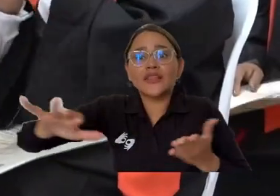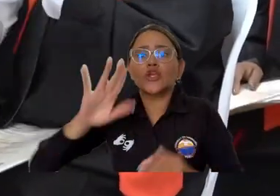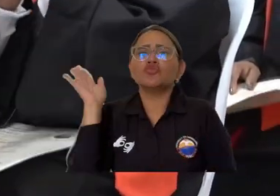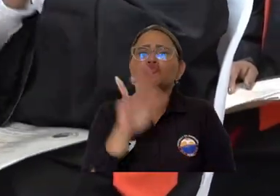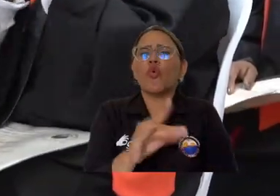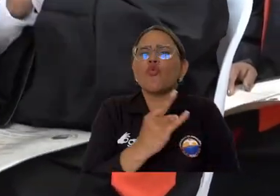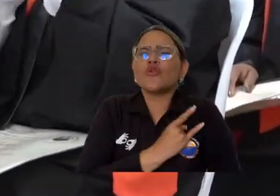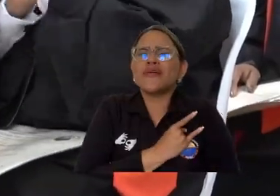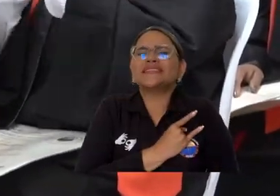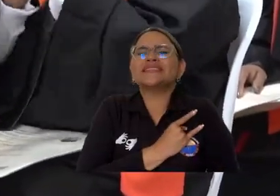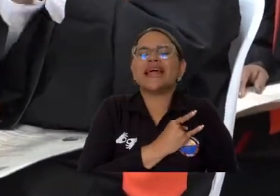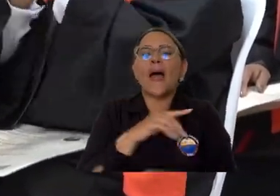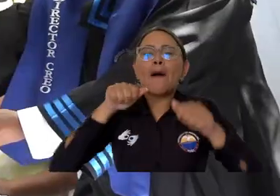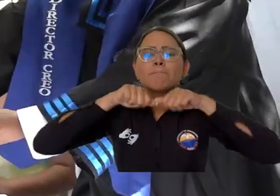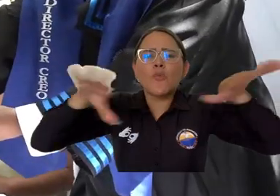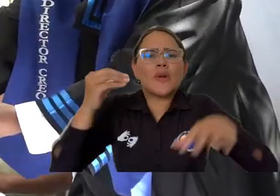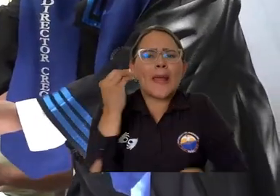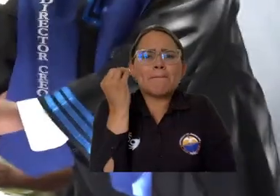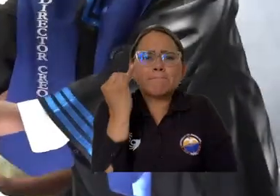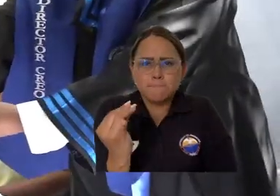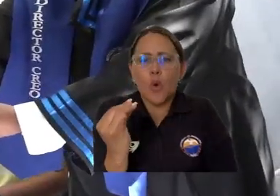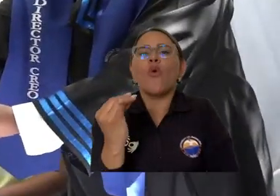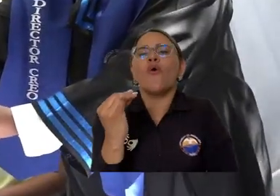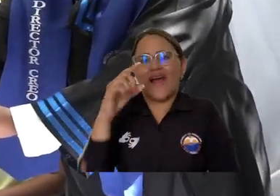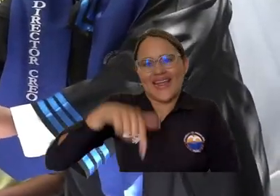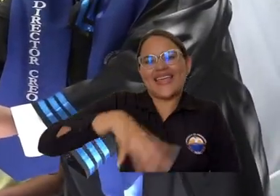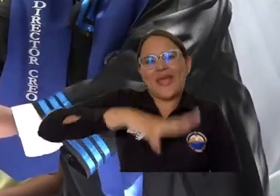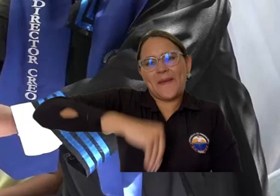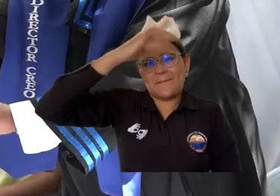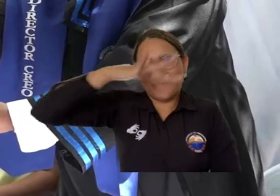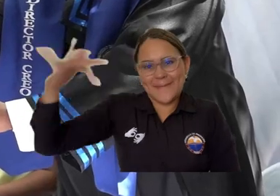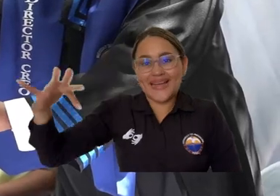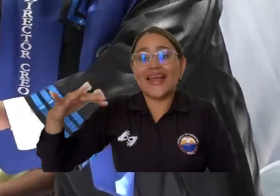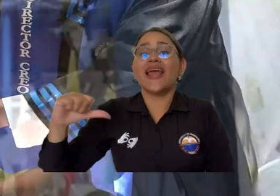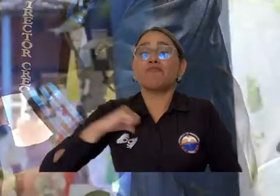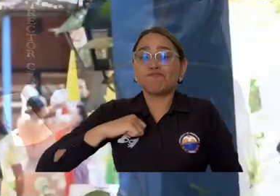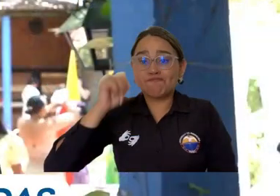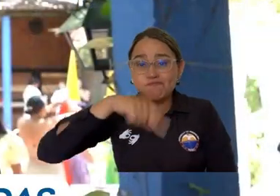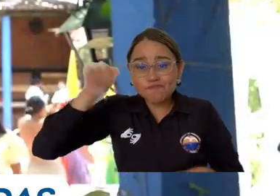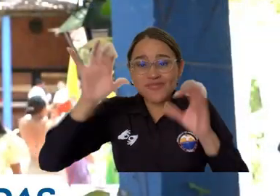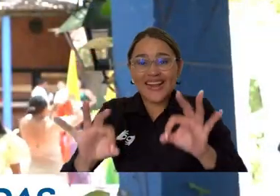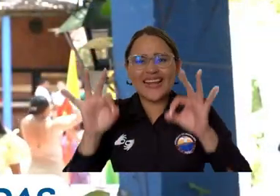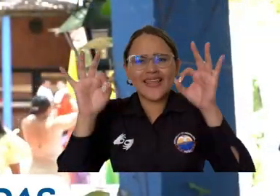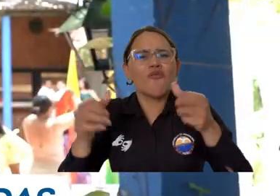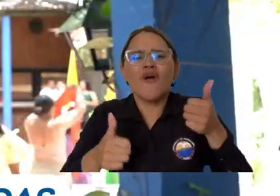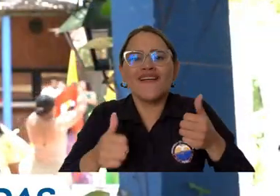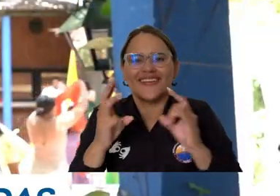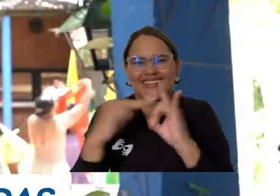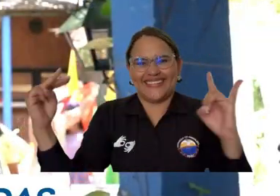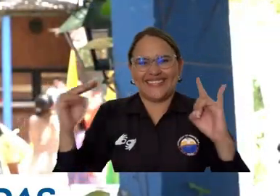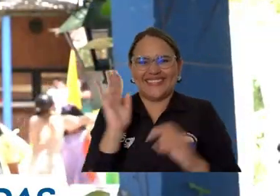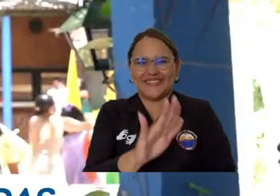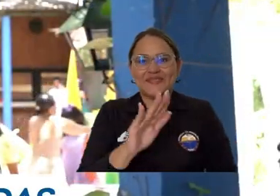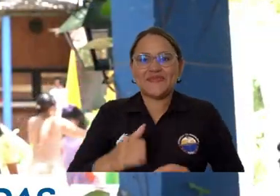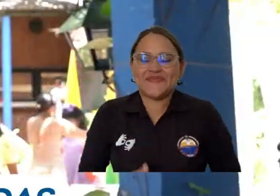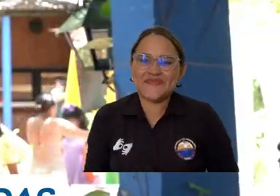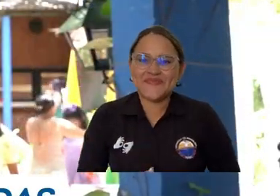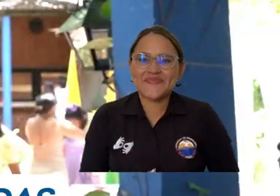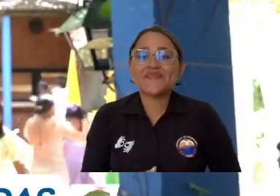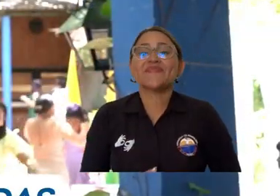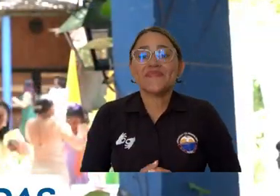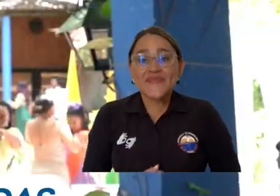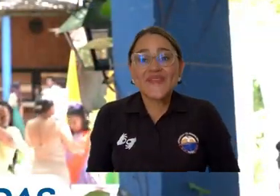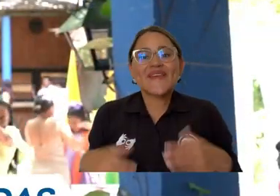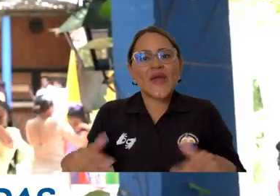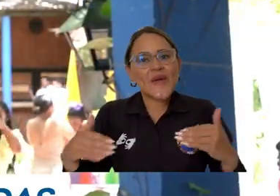la única universidad pública del Magdalena y además acreditada en alta calidad. Un motivo de alegría para todos